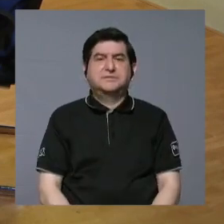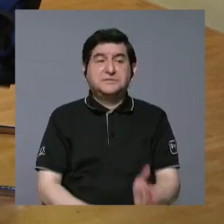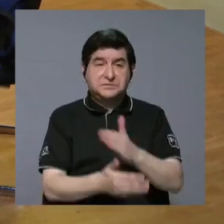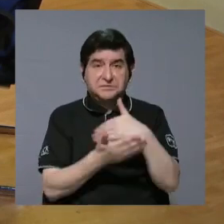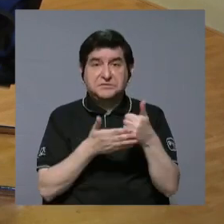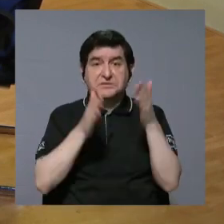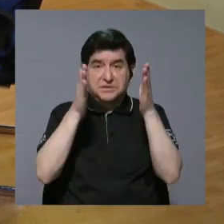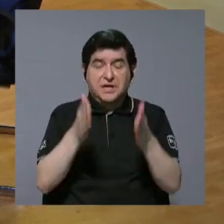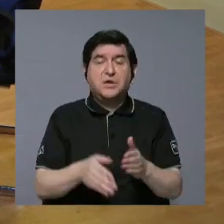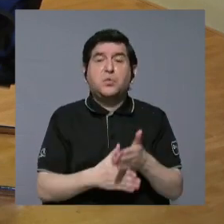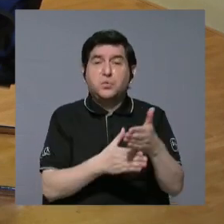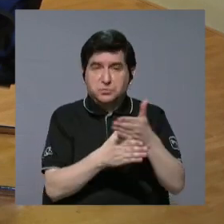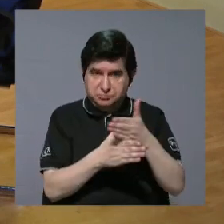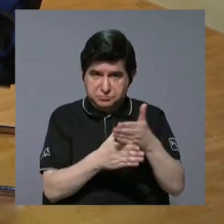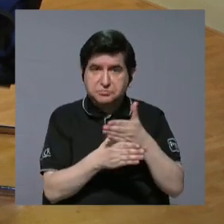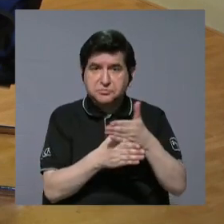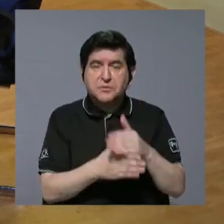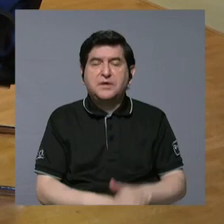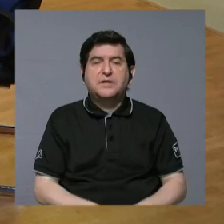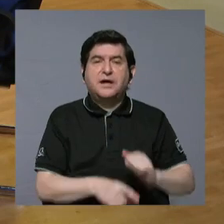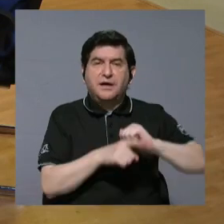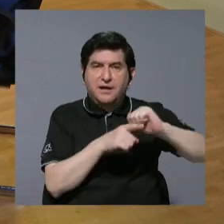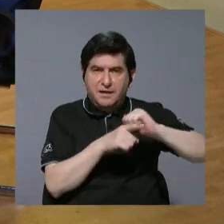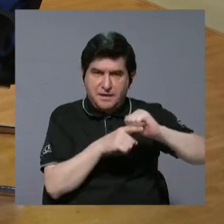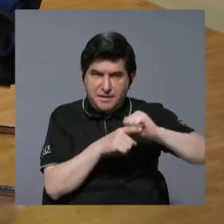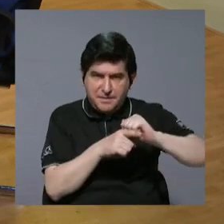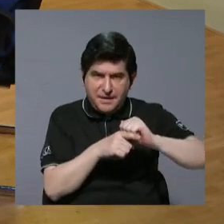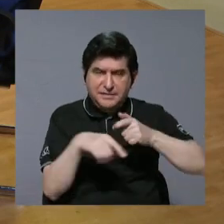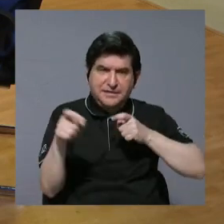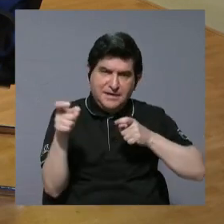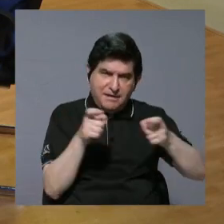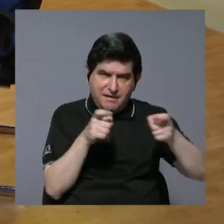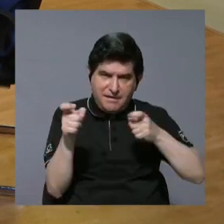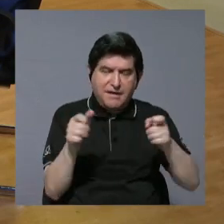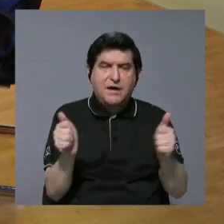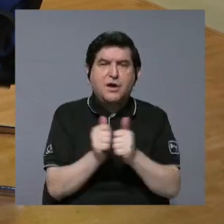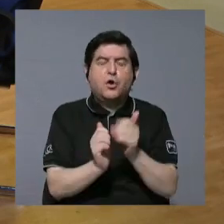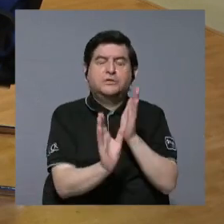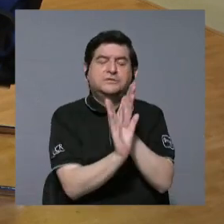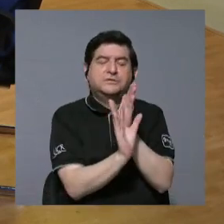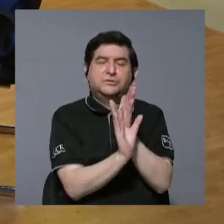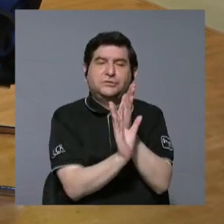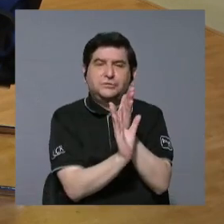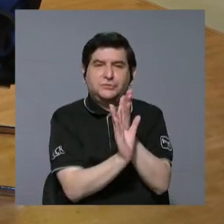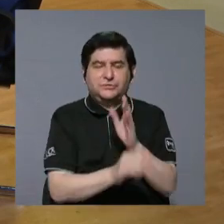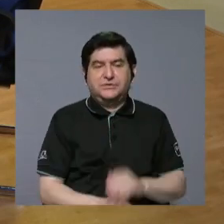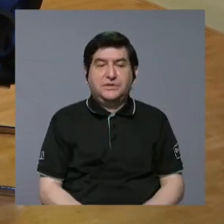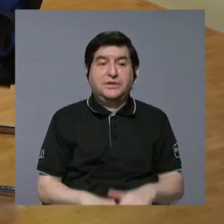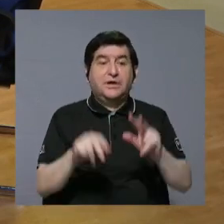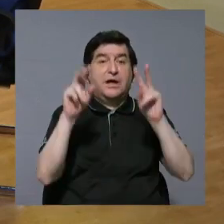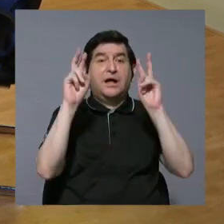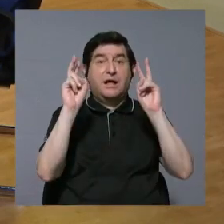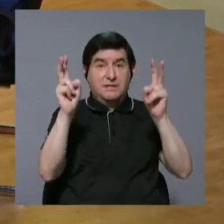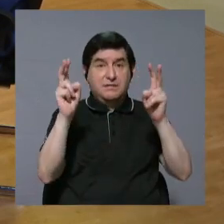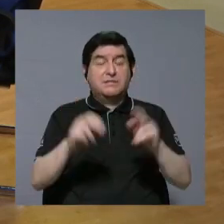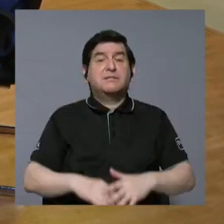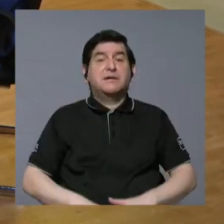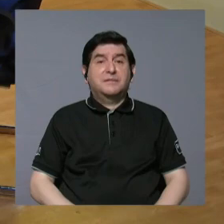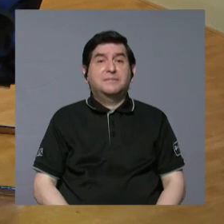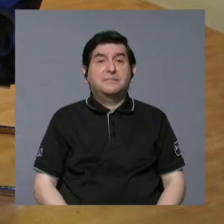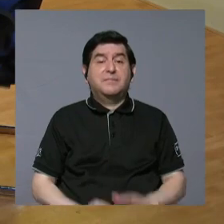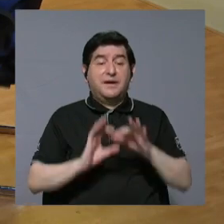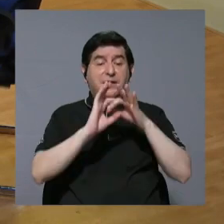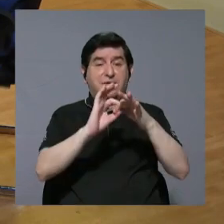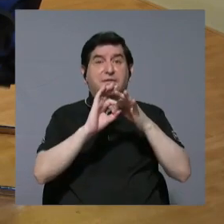algunos comparten la práctica de la administración con la psicología, que es un tema muy del ámbito de